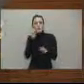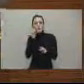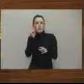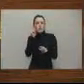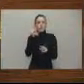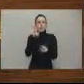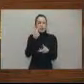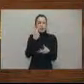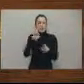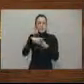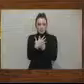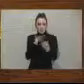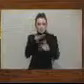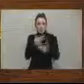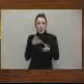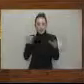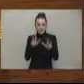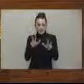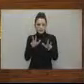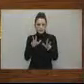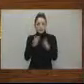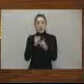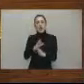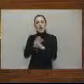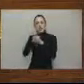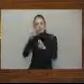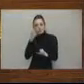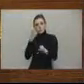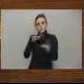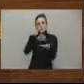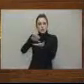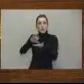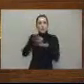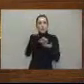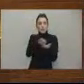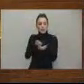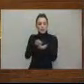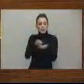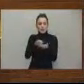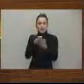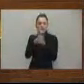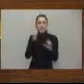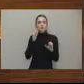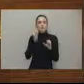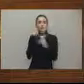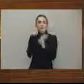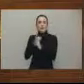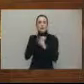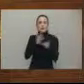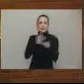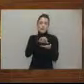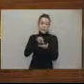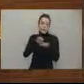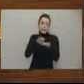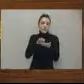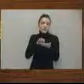gravedad de la situación actual. En cuanto al autobús interurbano, el número de viajeros no ha parado